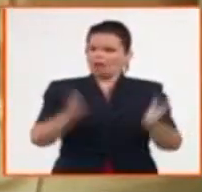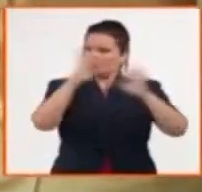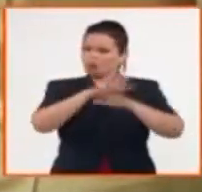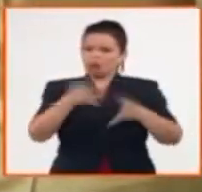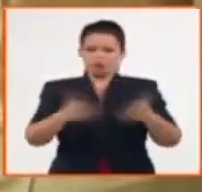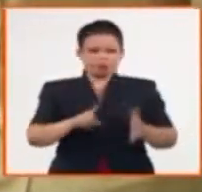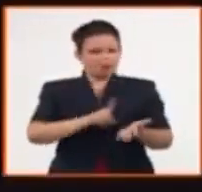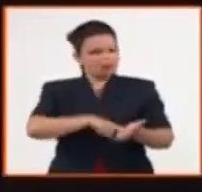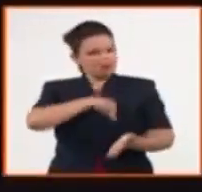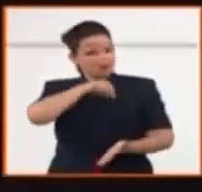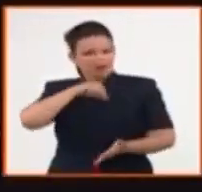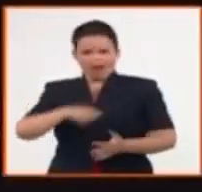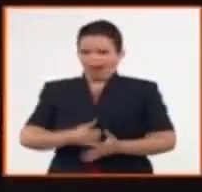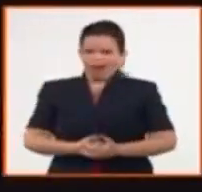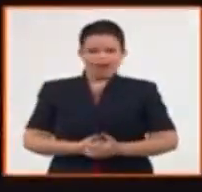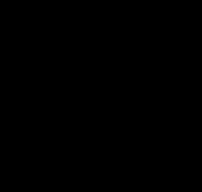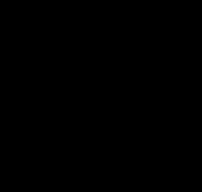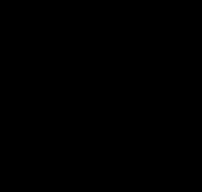papá.